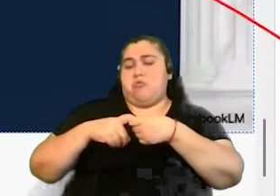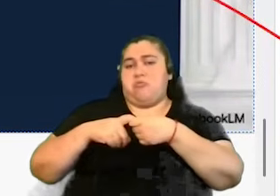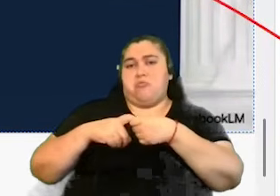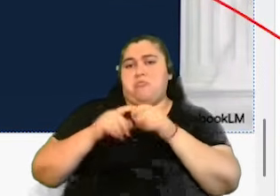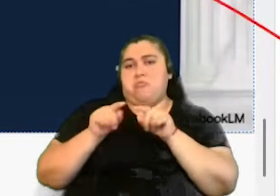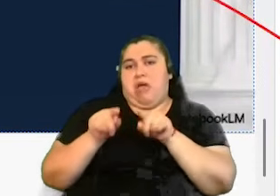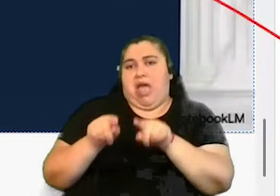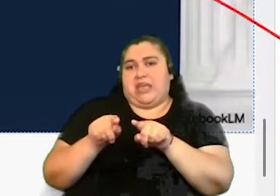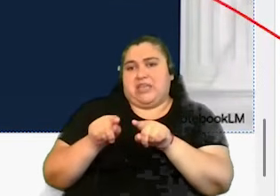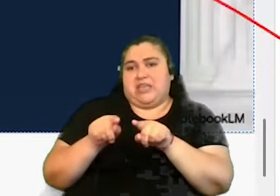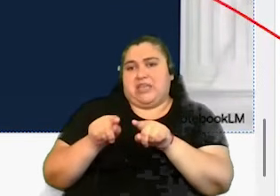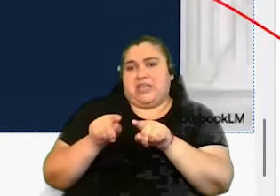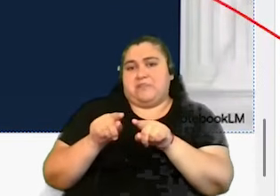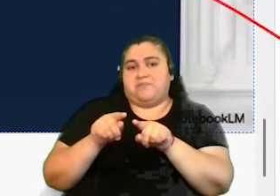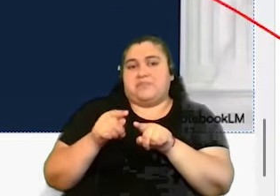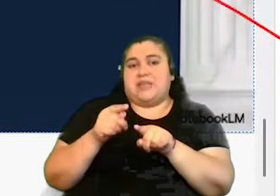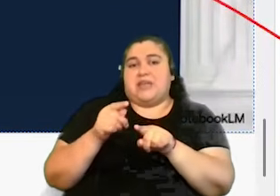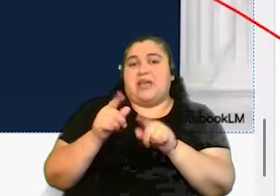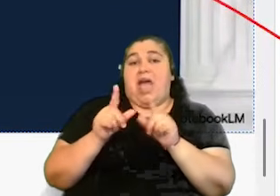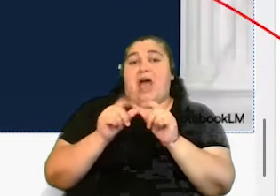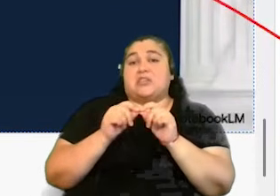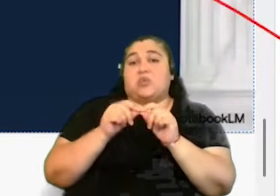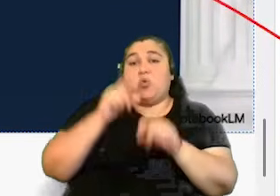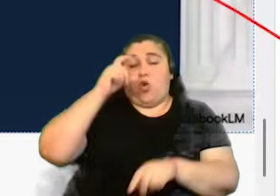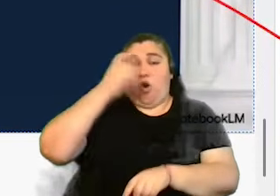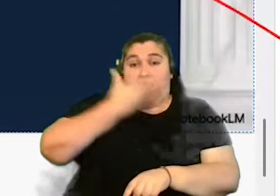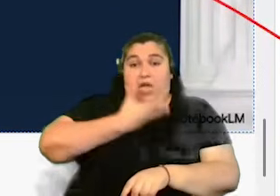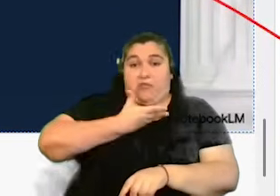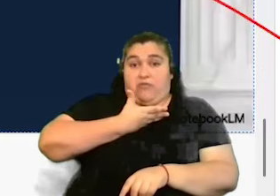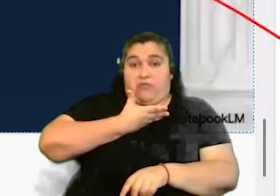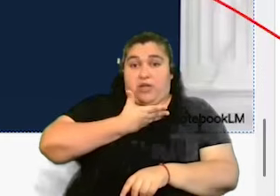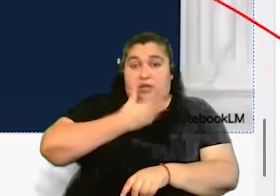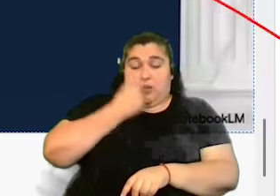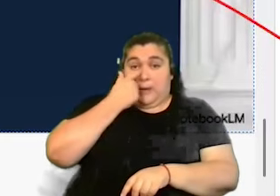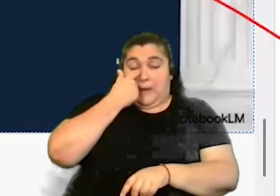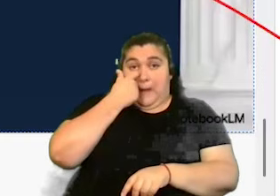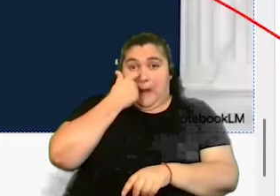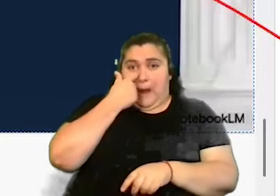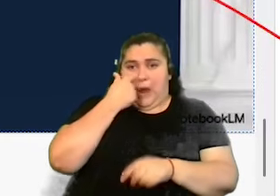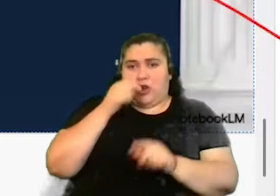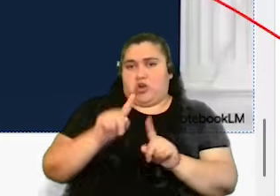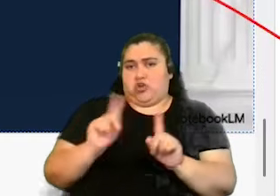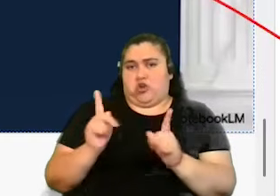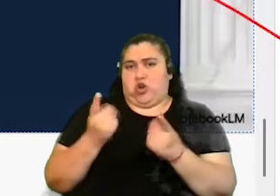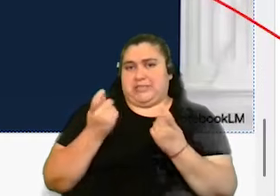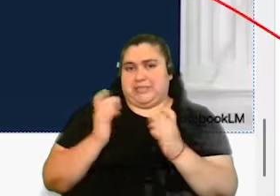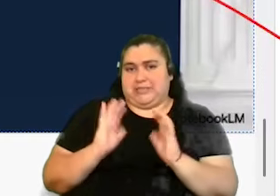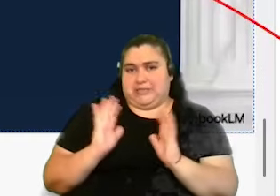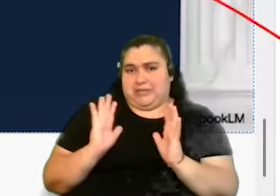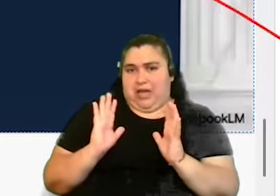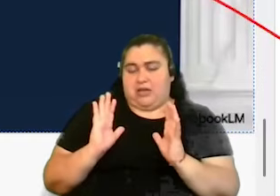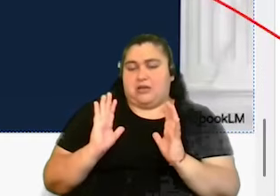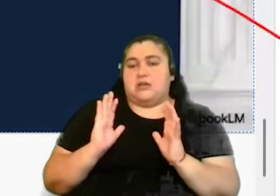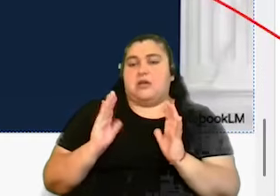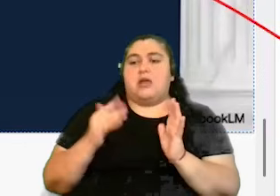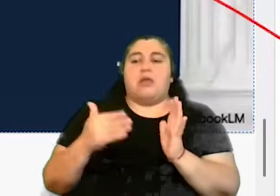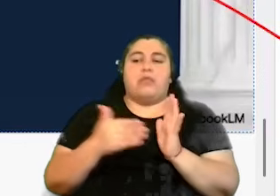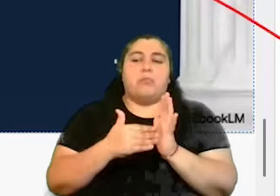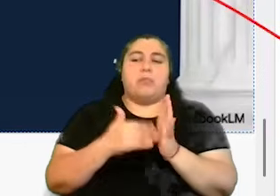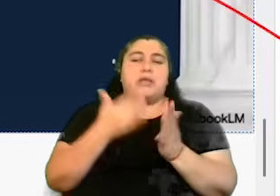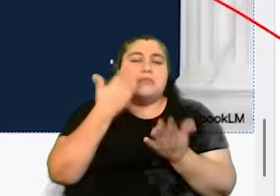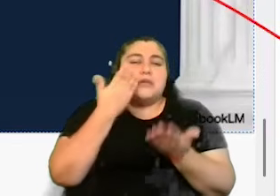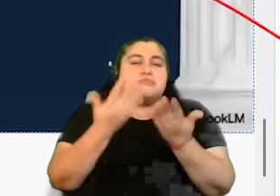el inciso F del artículo 18 de la Ley de Procedimiento Tributario, a menos que se detecte una discrepancia